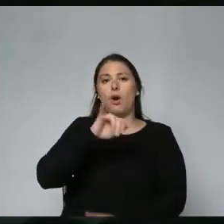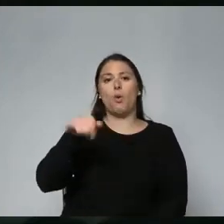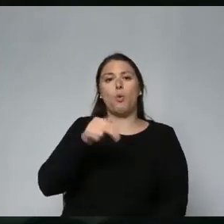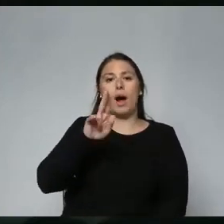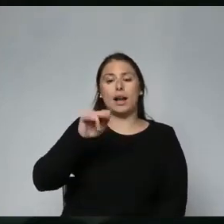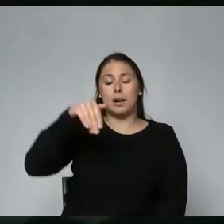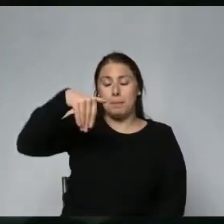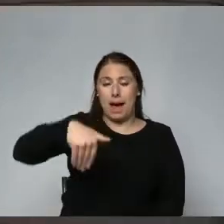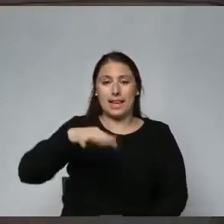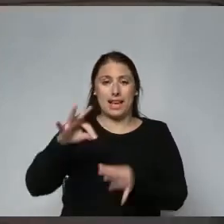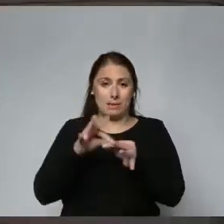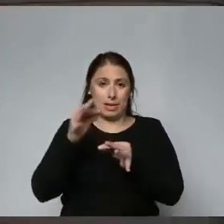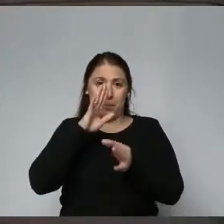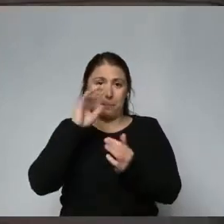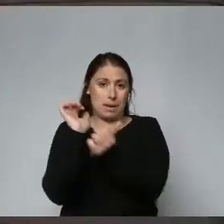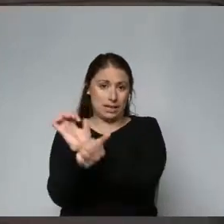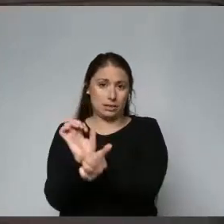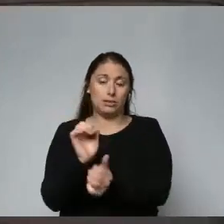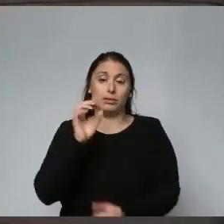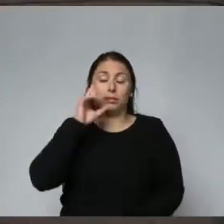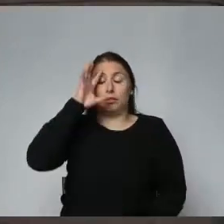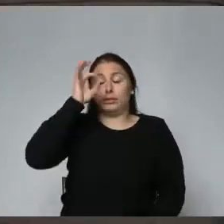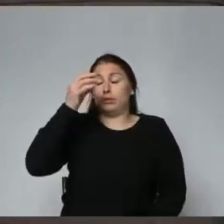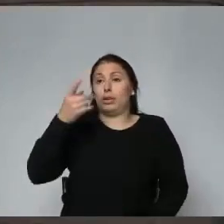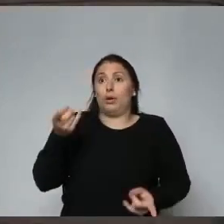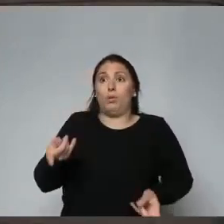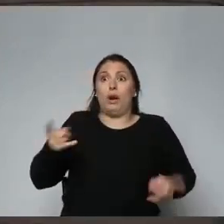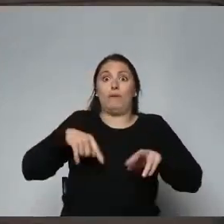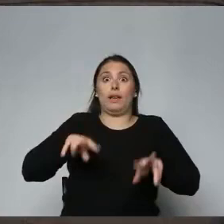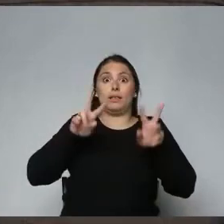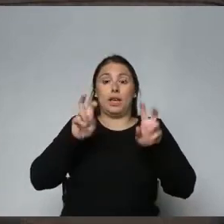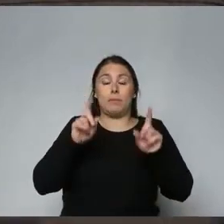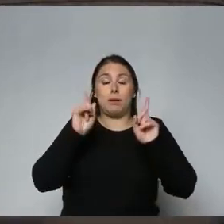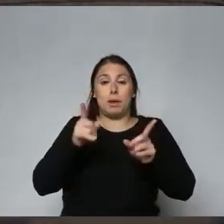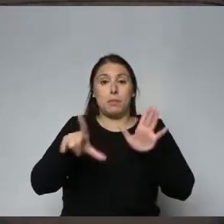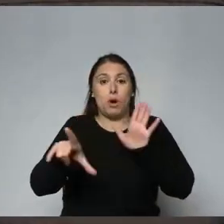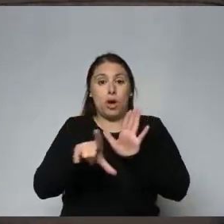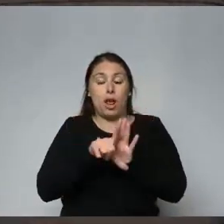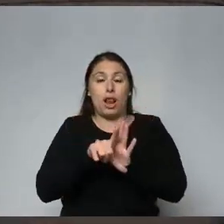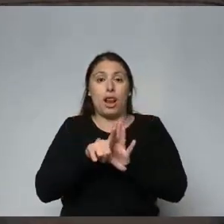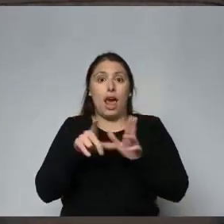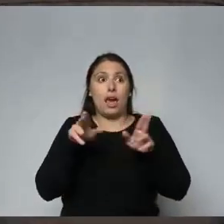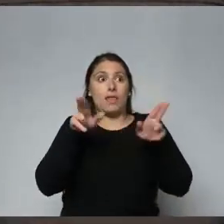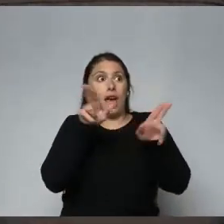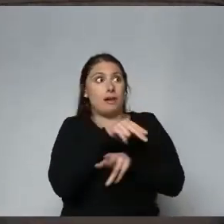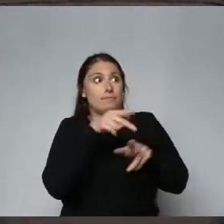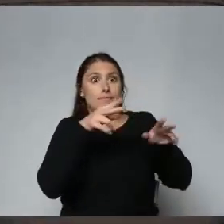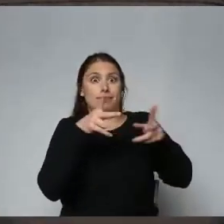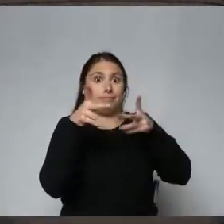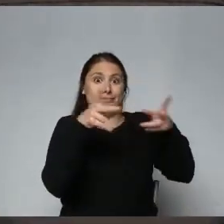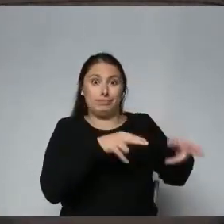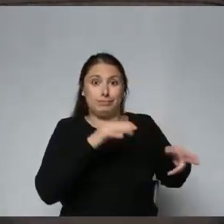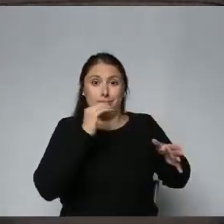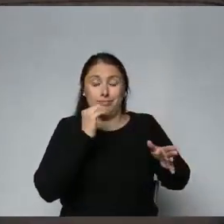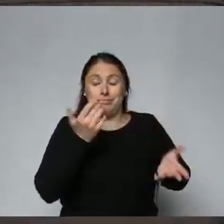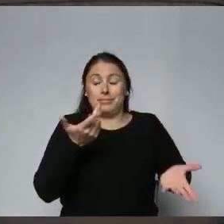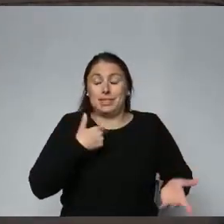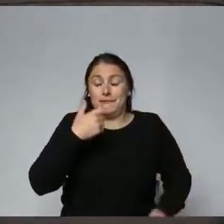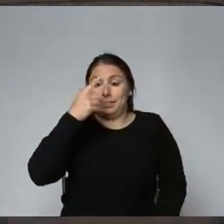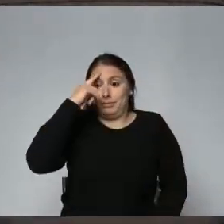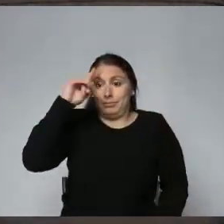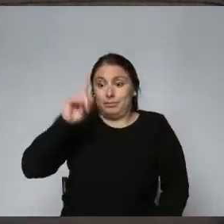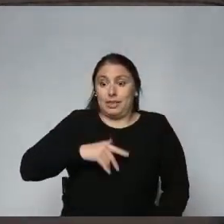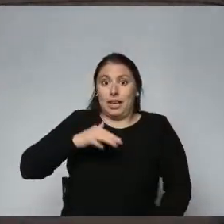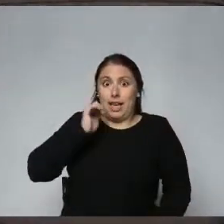Sí, nunca pensé que volviéramos a hablar de la ley de caducidad. O sea que yo, a mi edad, porque la verdad